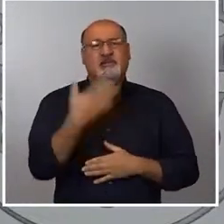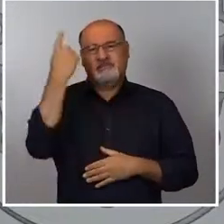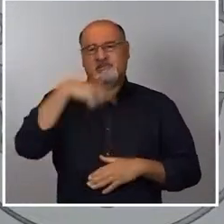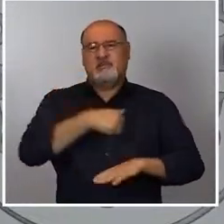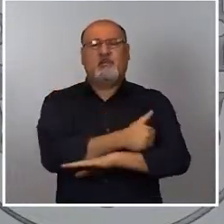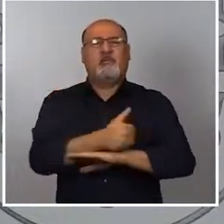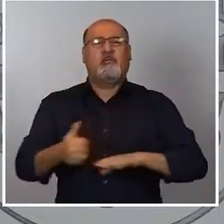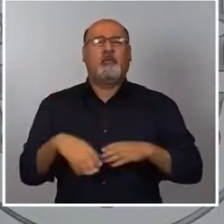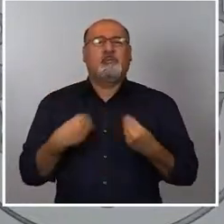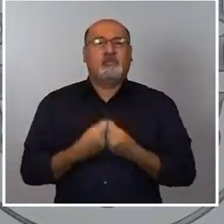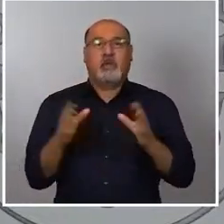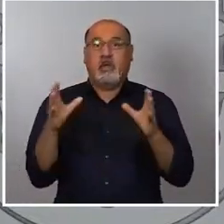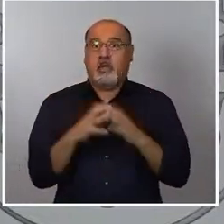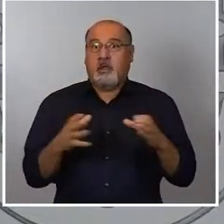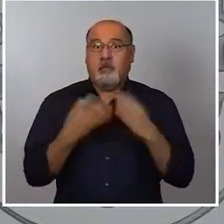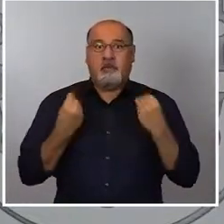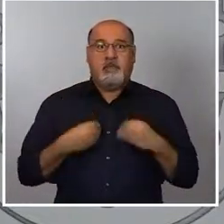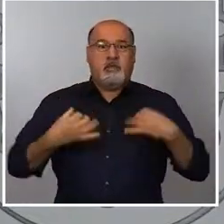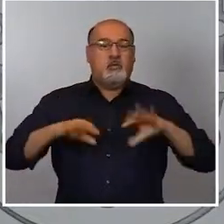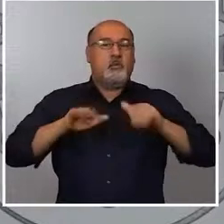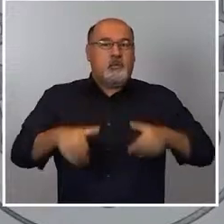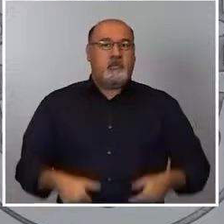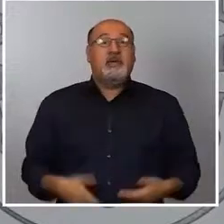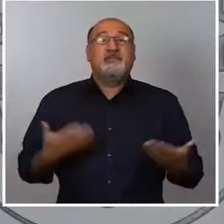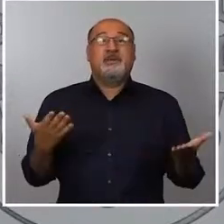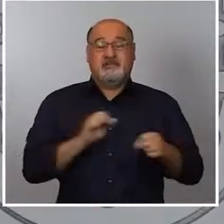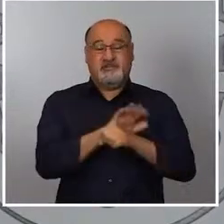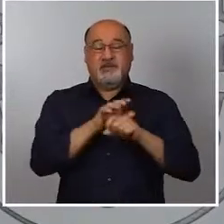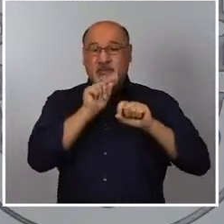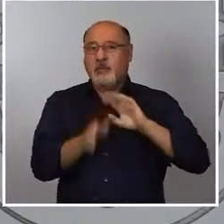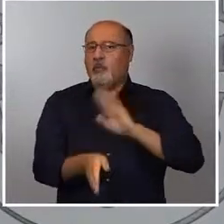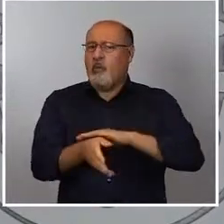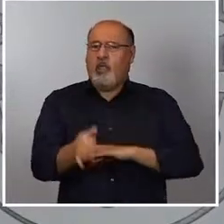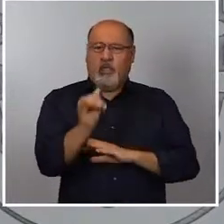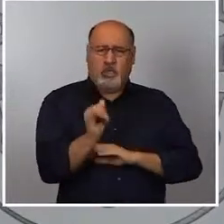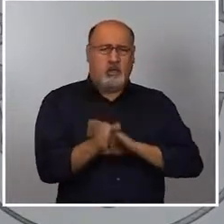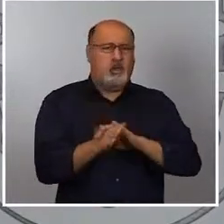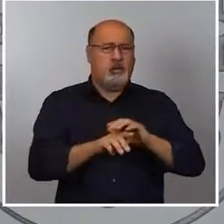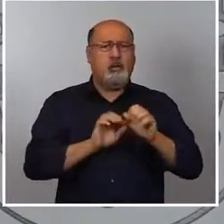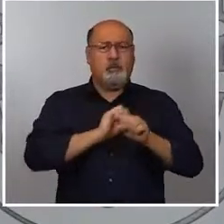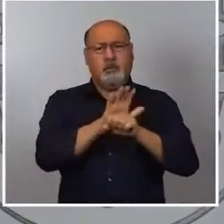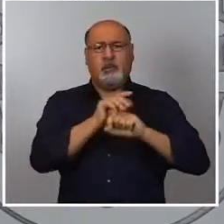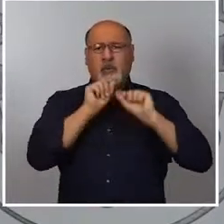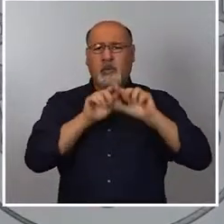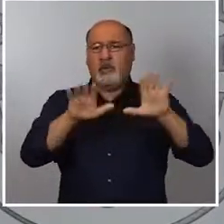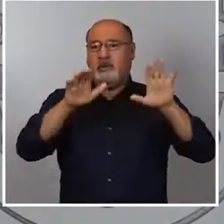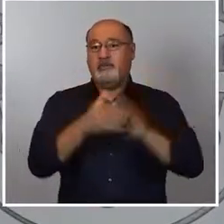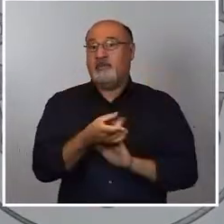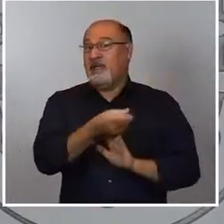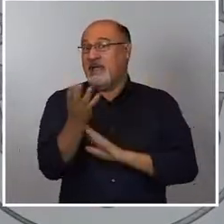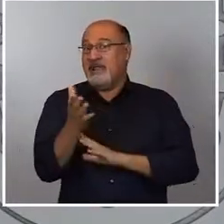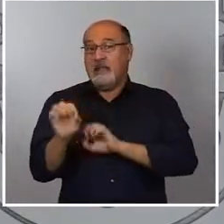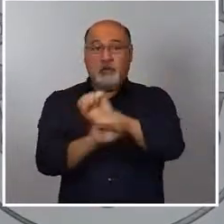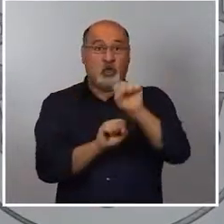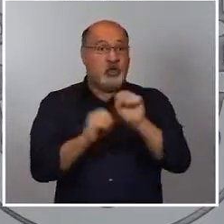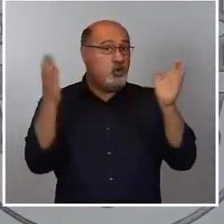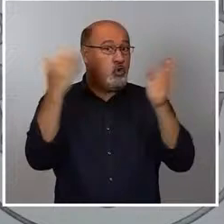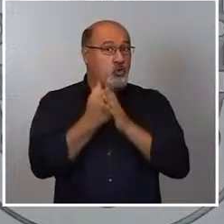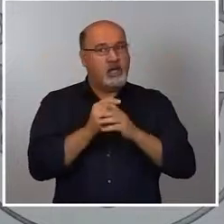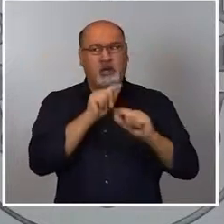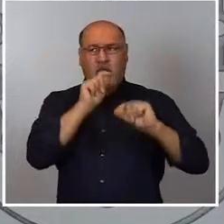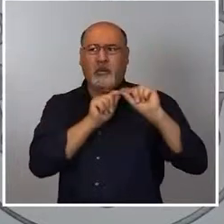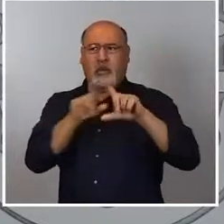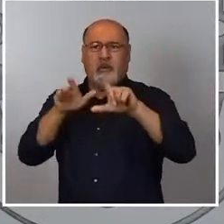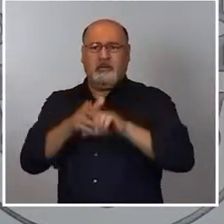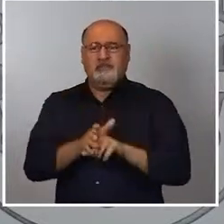cuanto antes la normalidad pero el virus siga ahí y el virus va a por quien no está protegido el virus va a